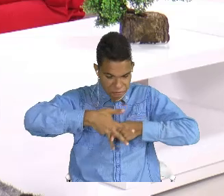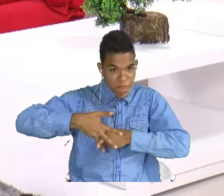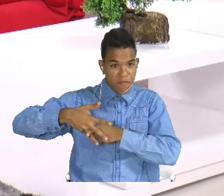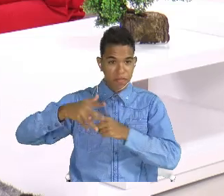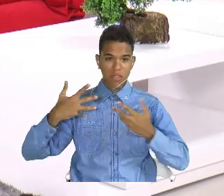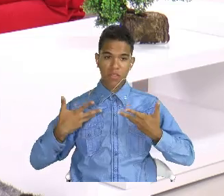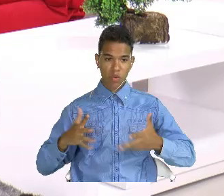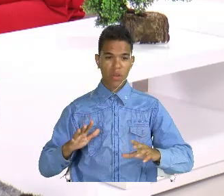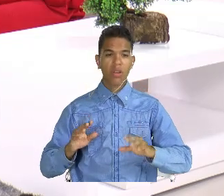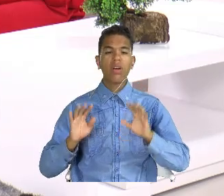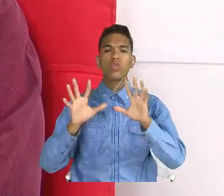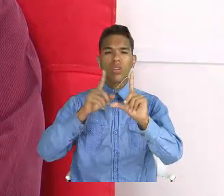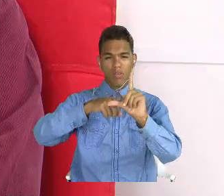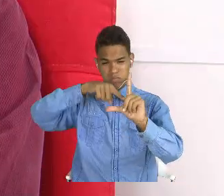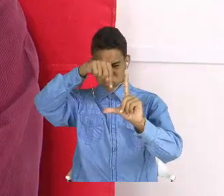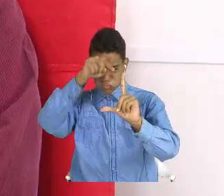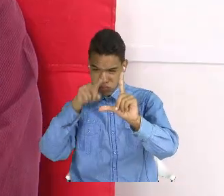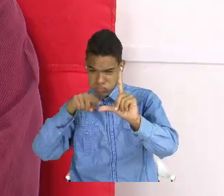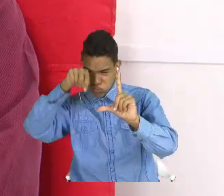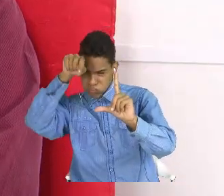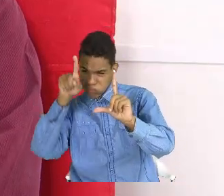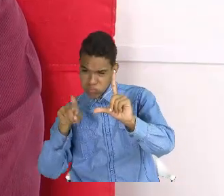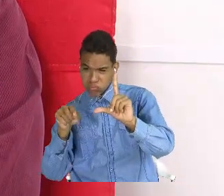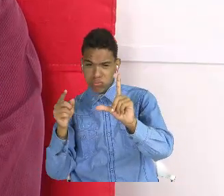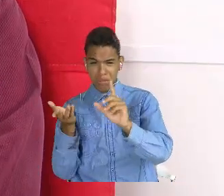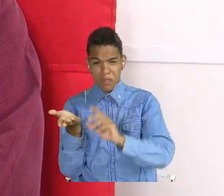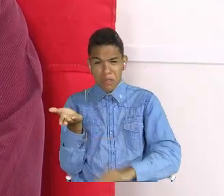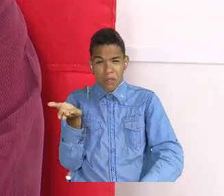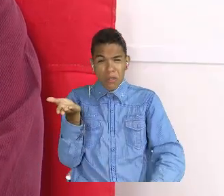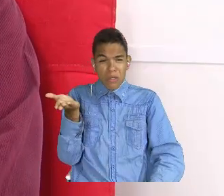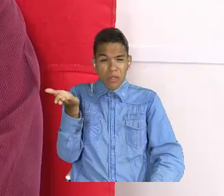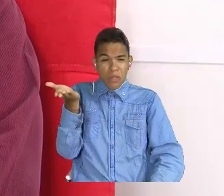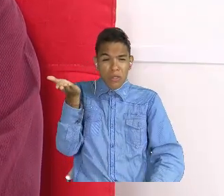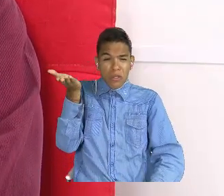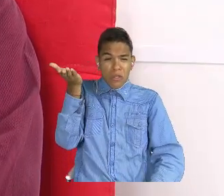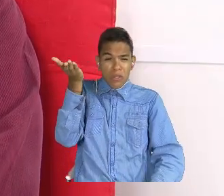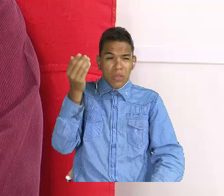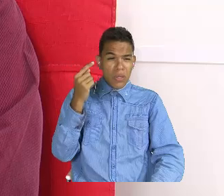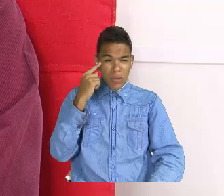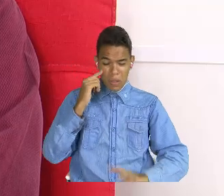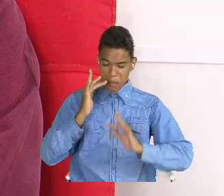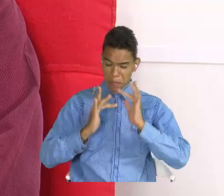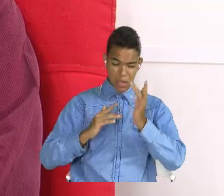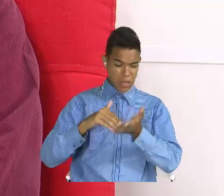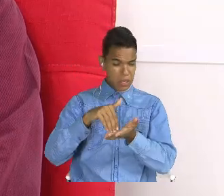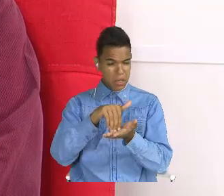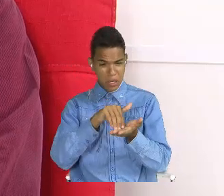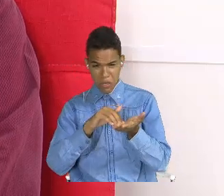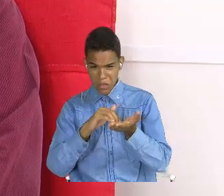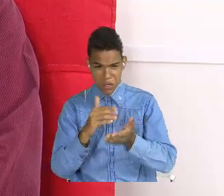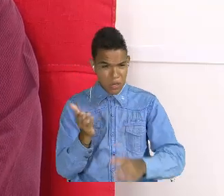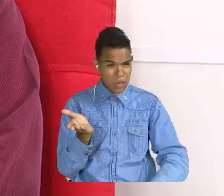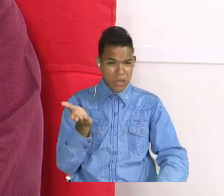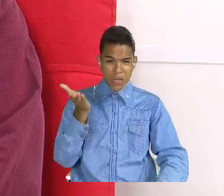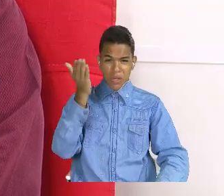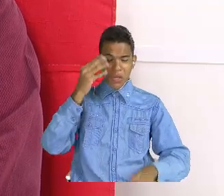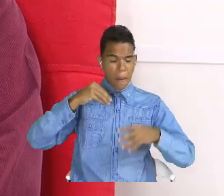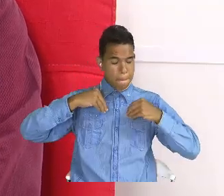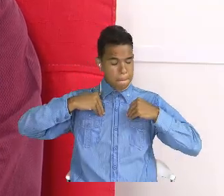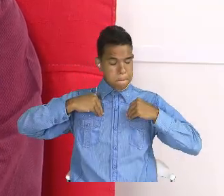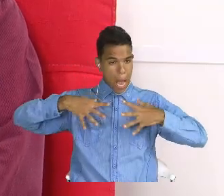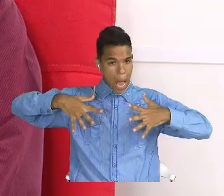La misma cifra de glicemia elevadas, cuando un paciente diabético está descompensado, se liberan una cantidad de sustancias por